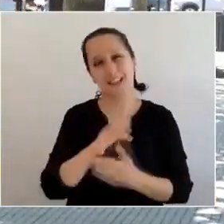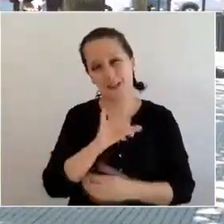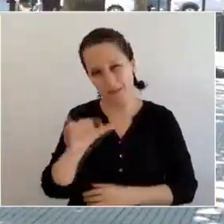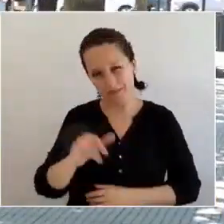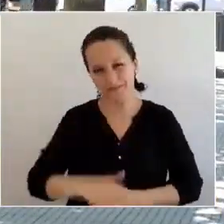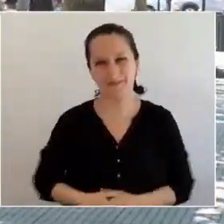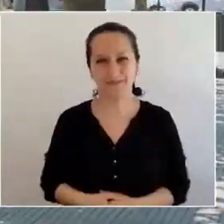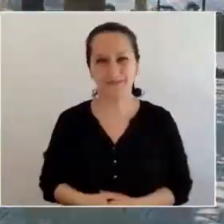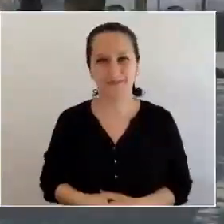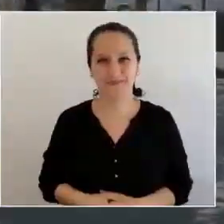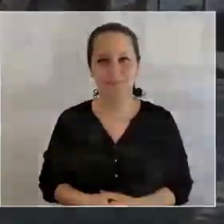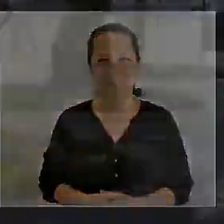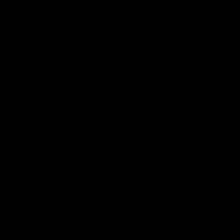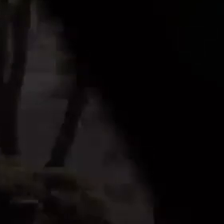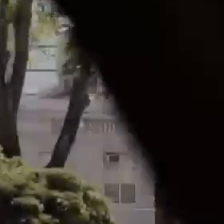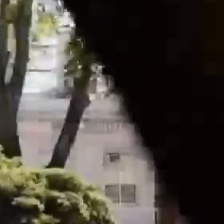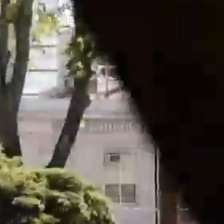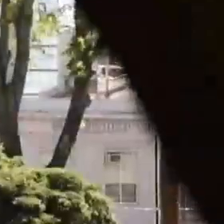Hasta pronto.